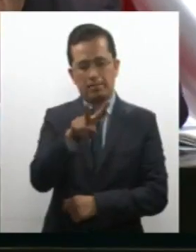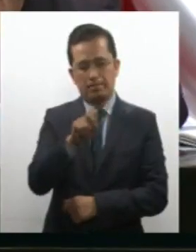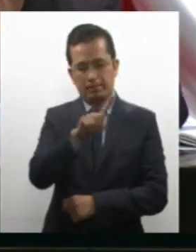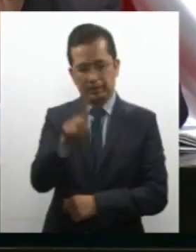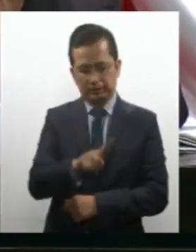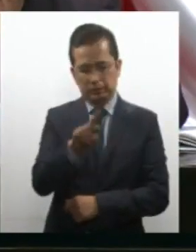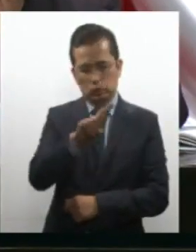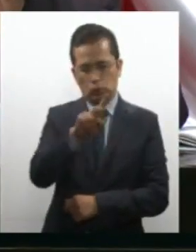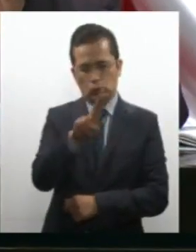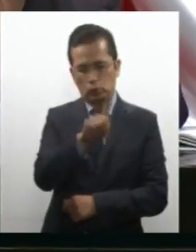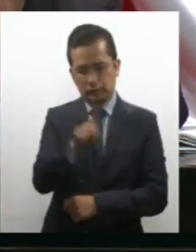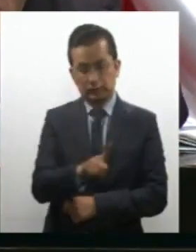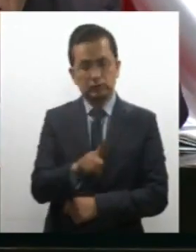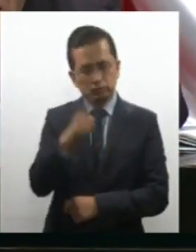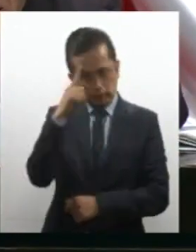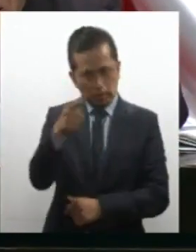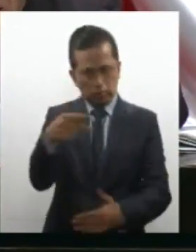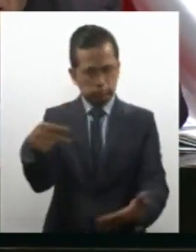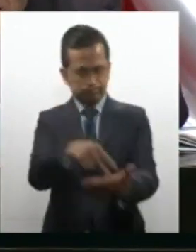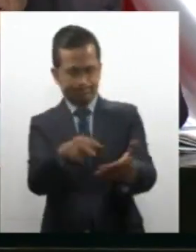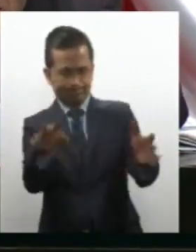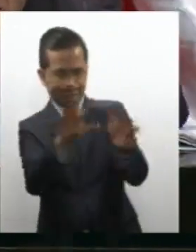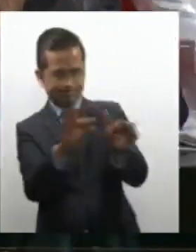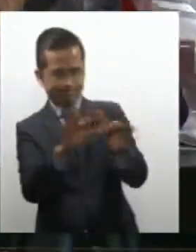Hasta por 5 minutos.